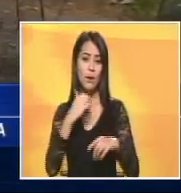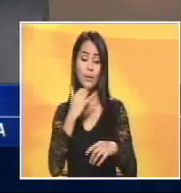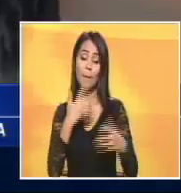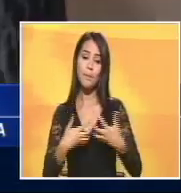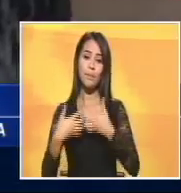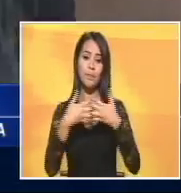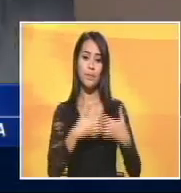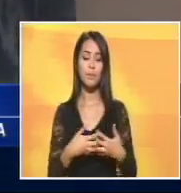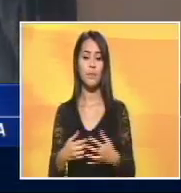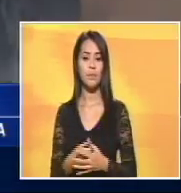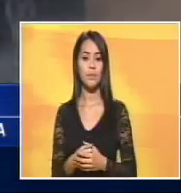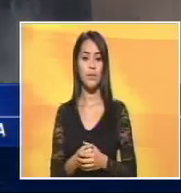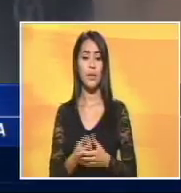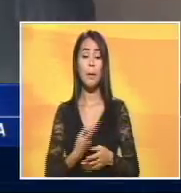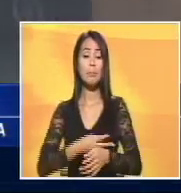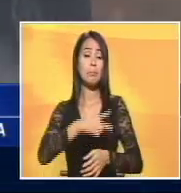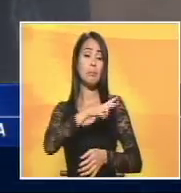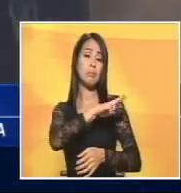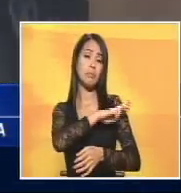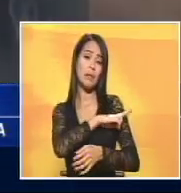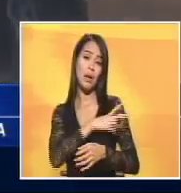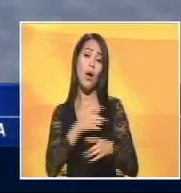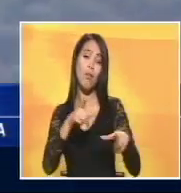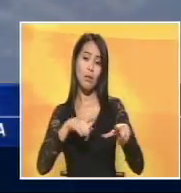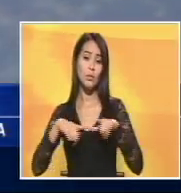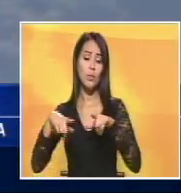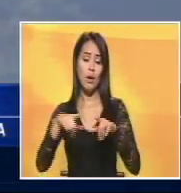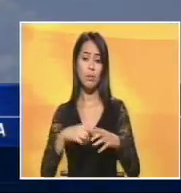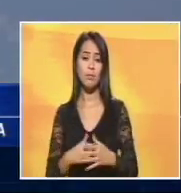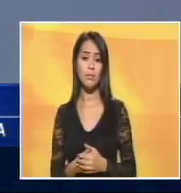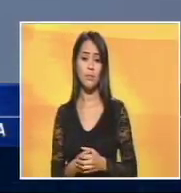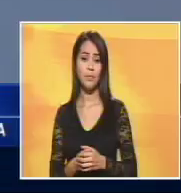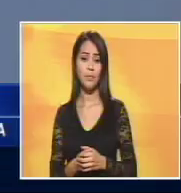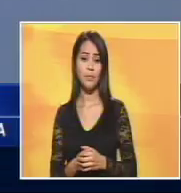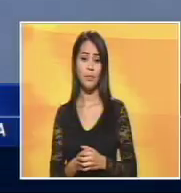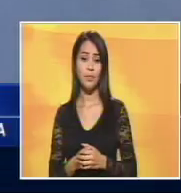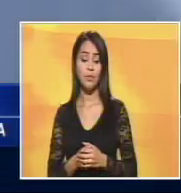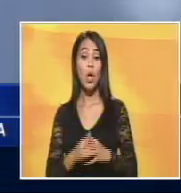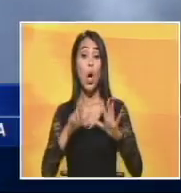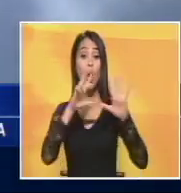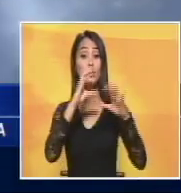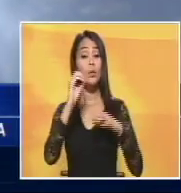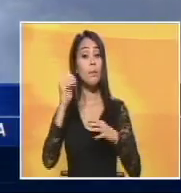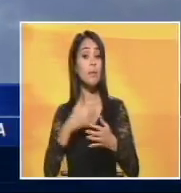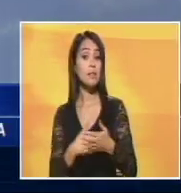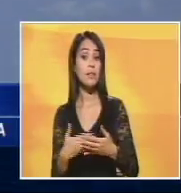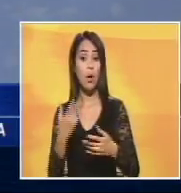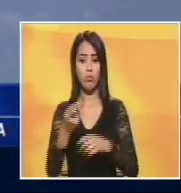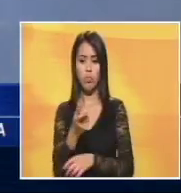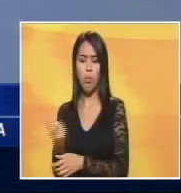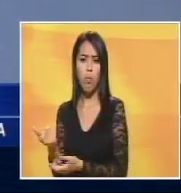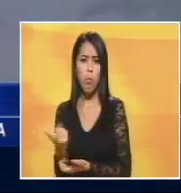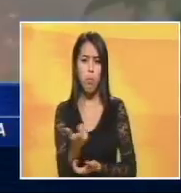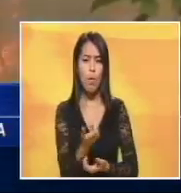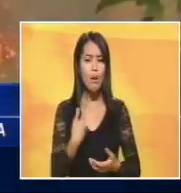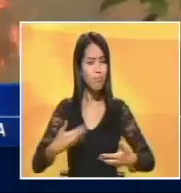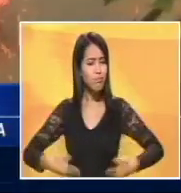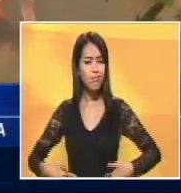más mortíferos en la historia de la entidad. Hasta el momento, 8.000 bomberos continúan en la lucha para extinguir los focos